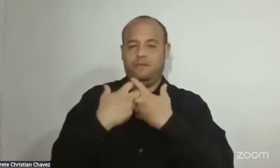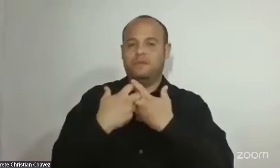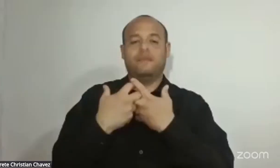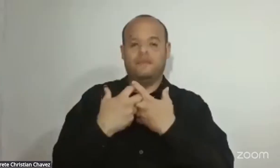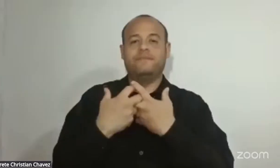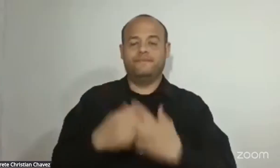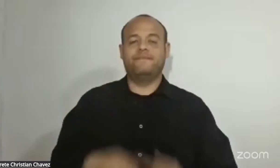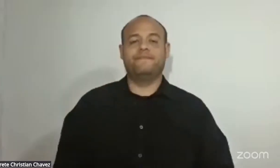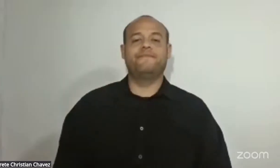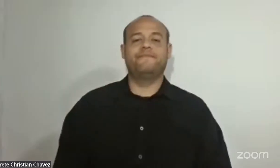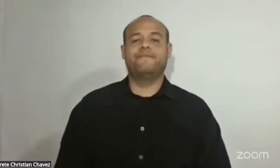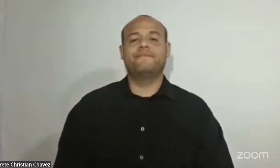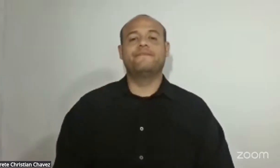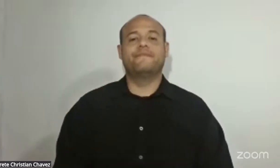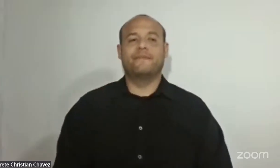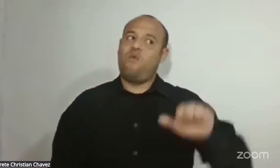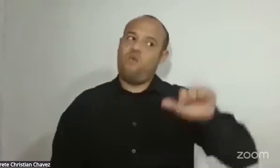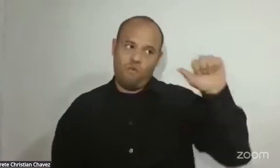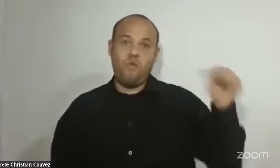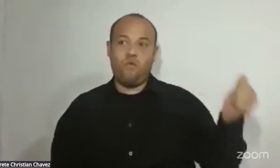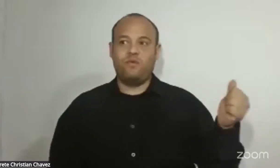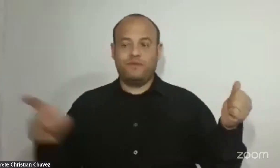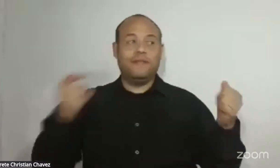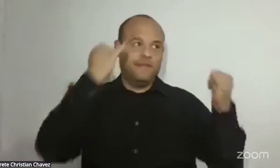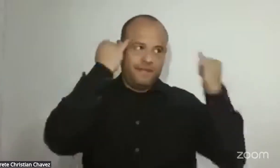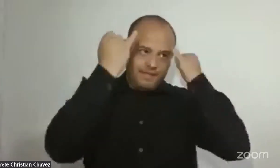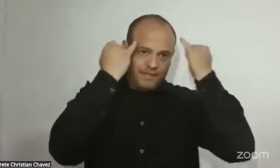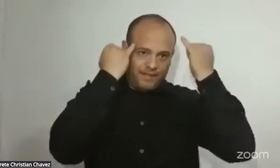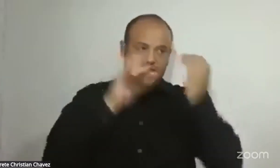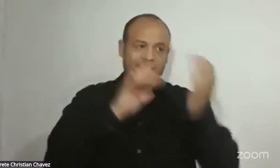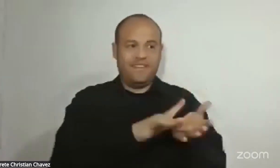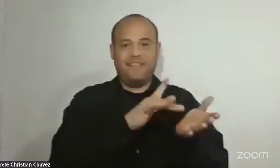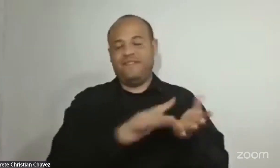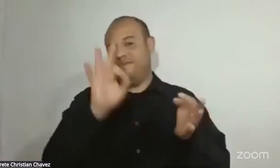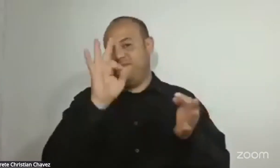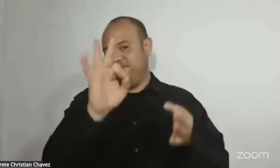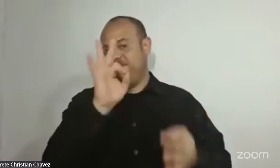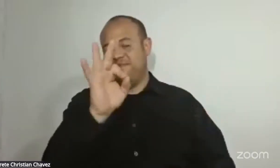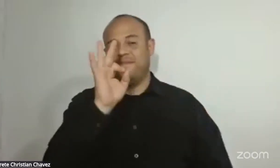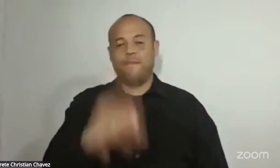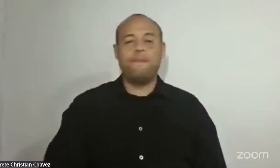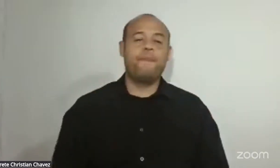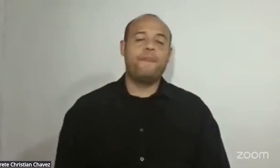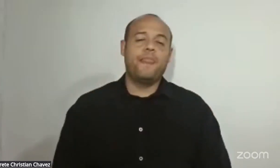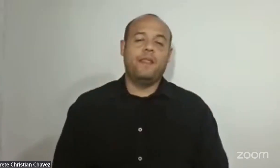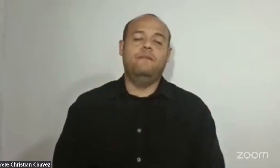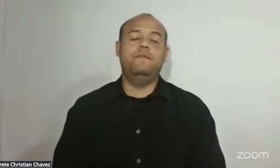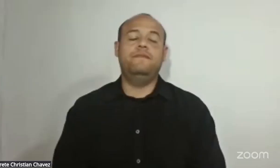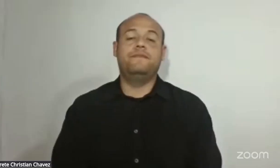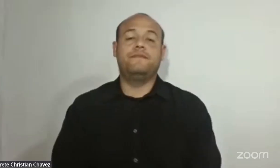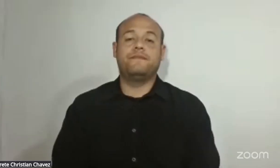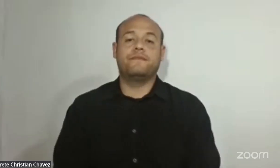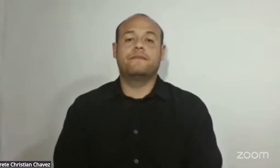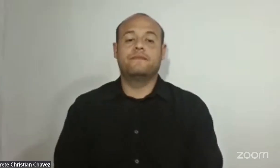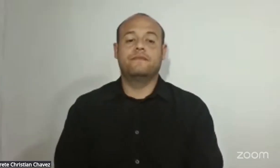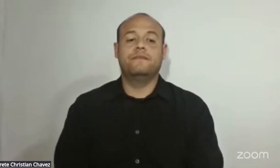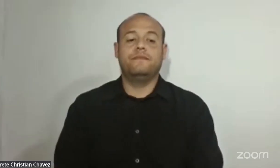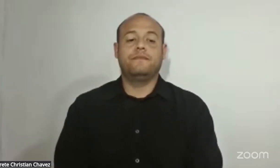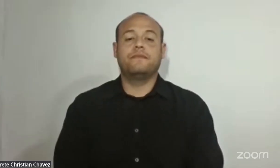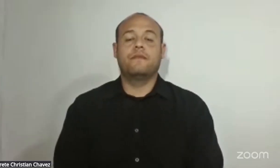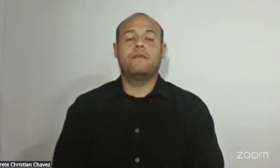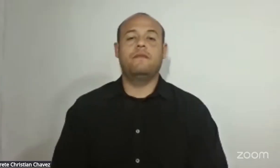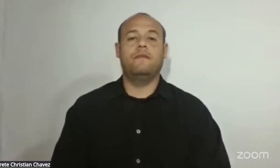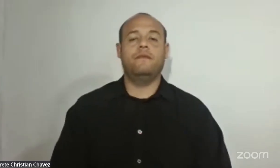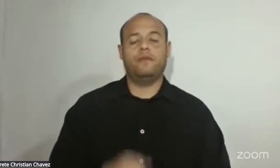sustentable, otro poquito más le estamos apoyando ahí. Este, em, por acá nos